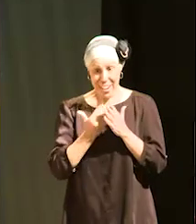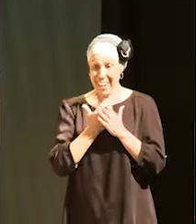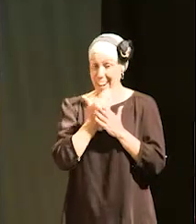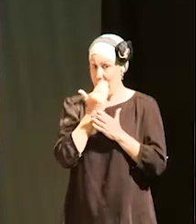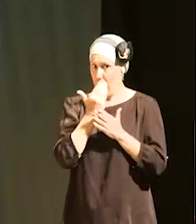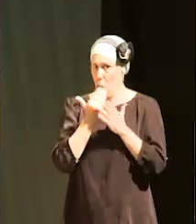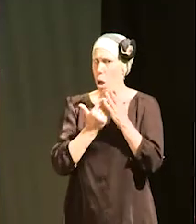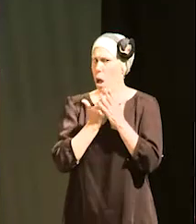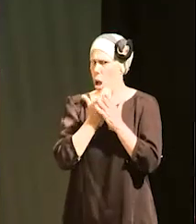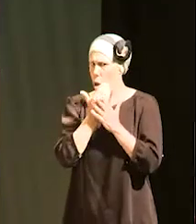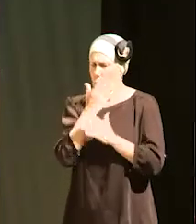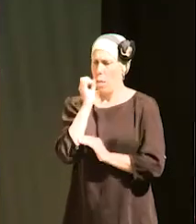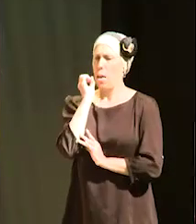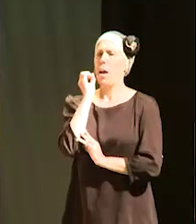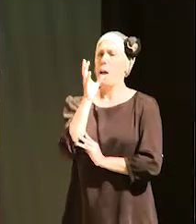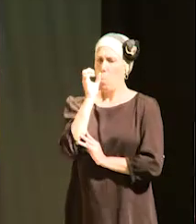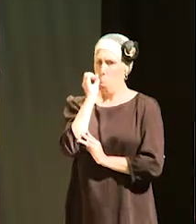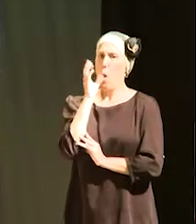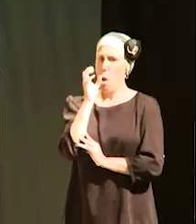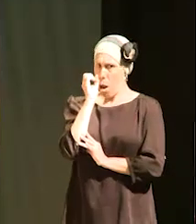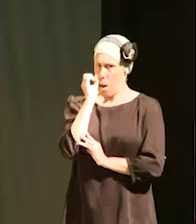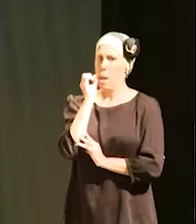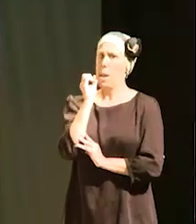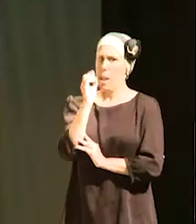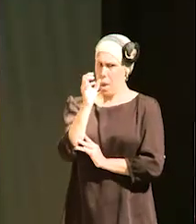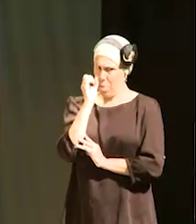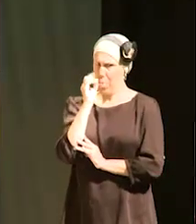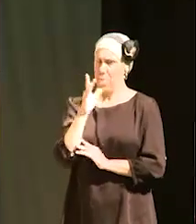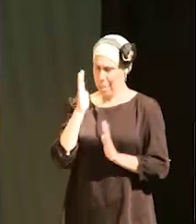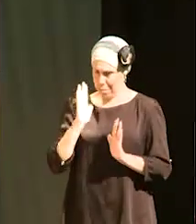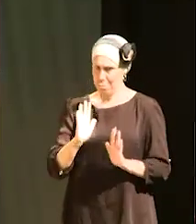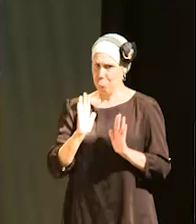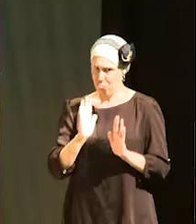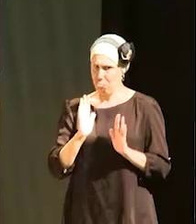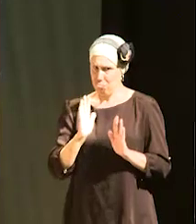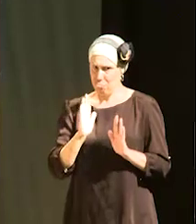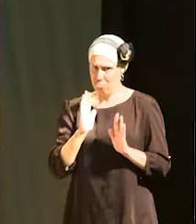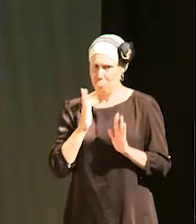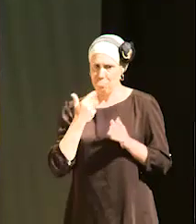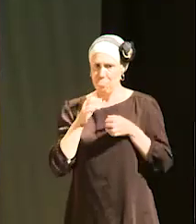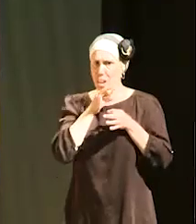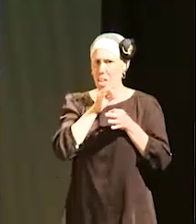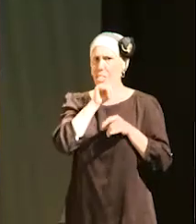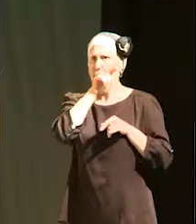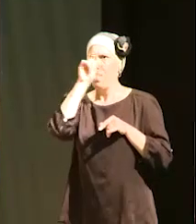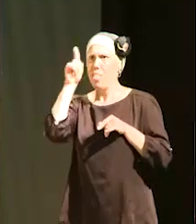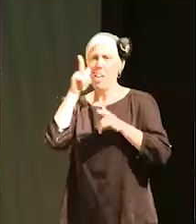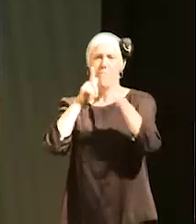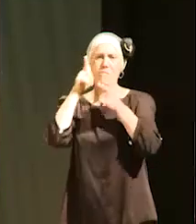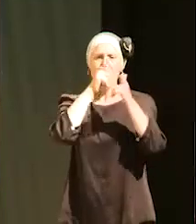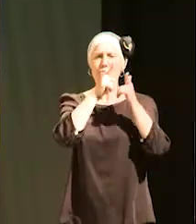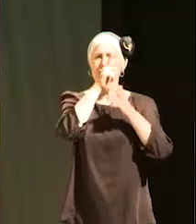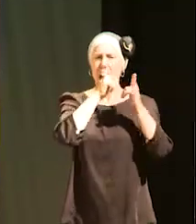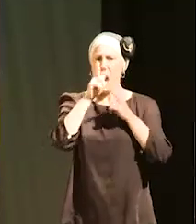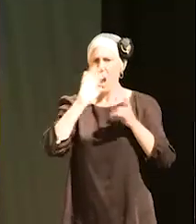una con una ponencia que ha estado navegando entre diferentes islas nos has acercado